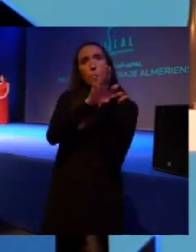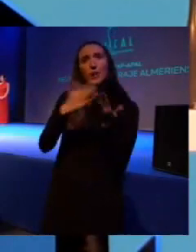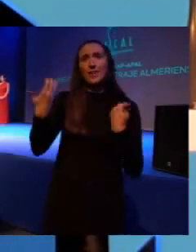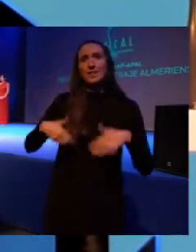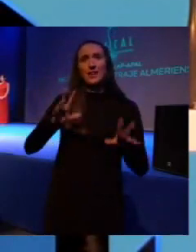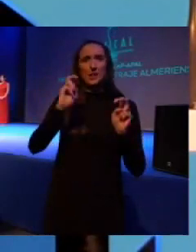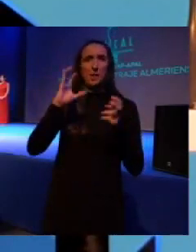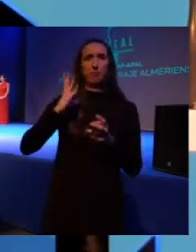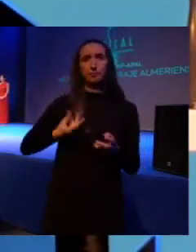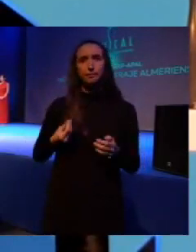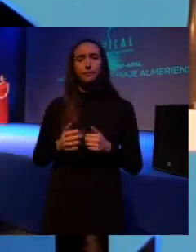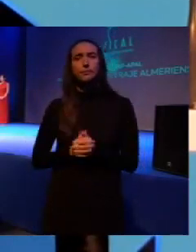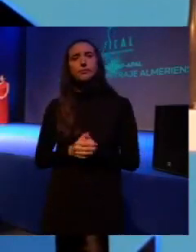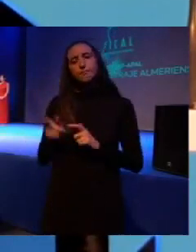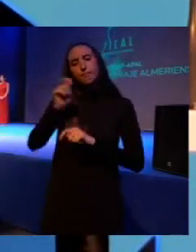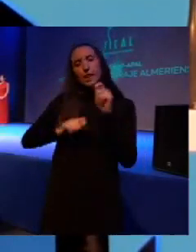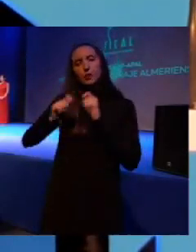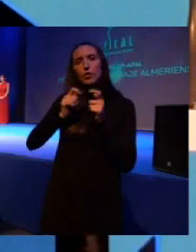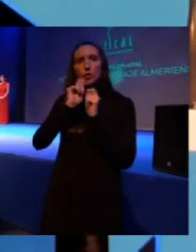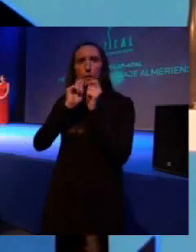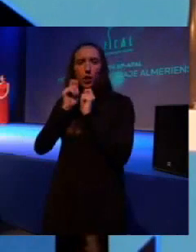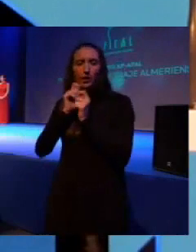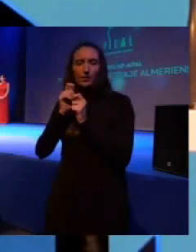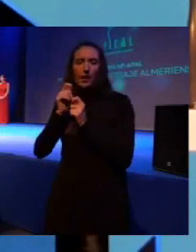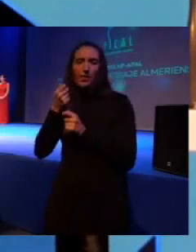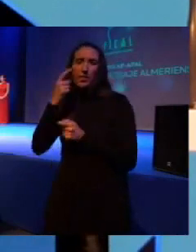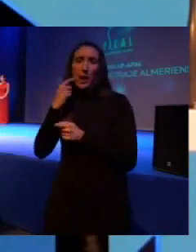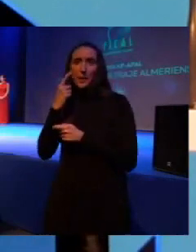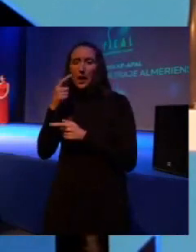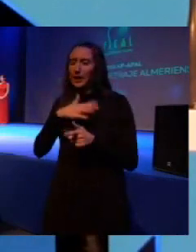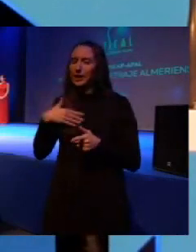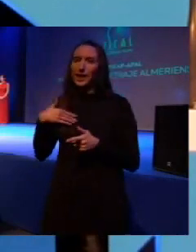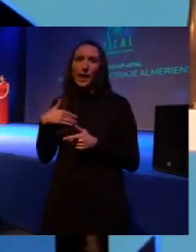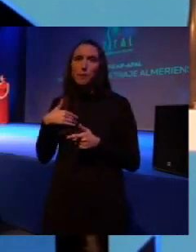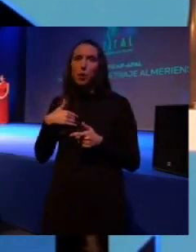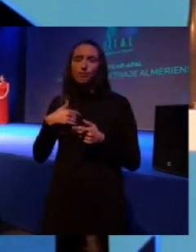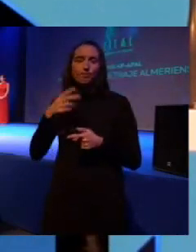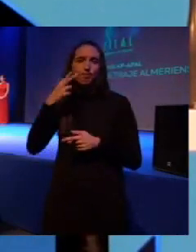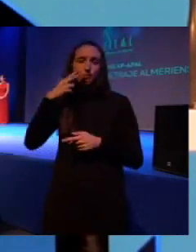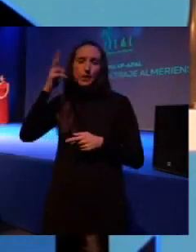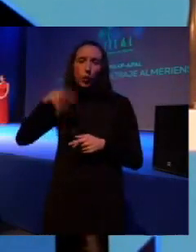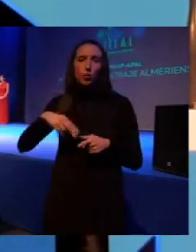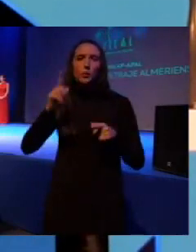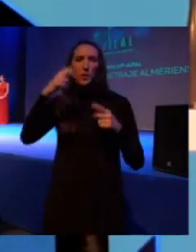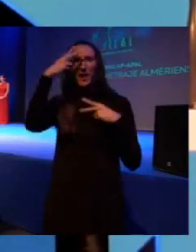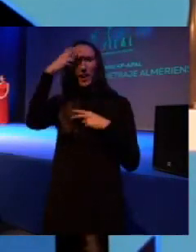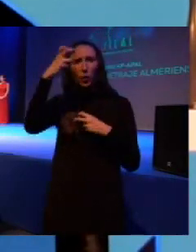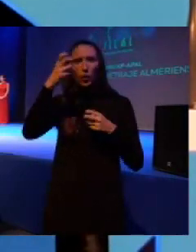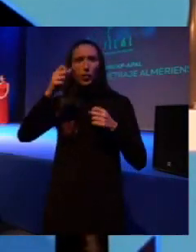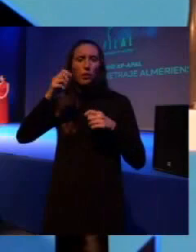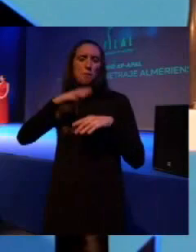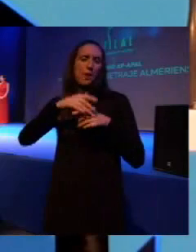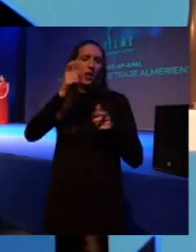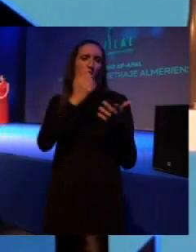Oriente Medio. Desde la Asociación de la Prensa de Almería queremos enviar desde aquí nuestro recuerdo y reconocimiento a todos estos